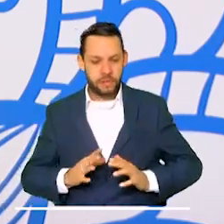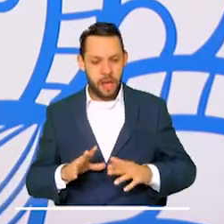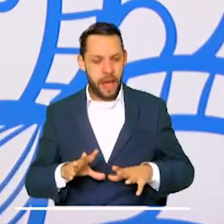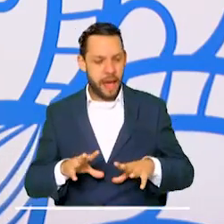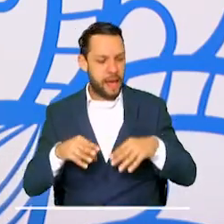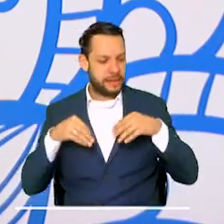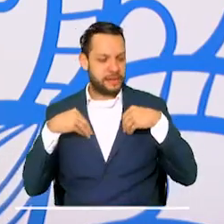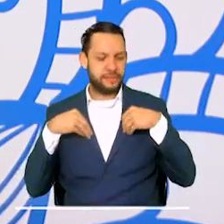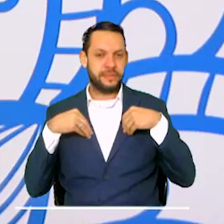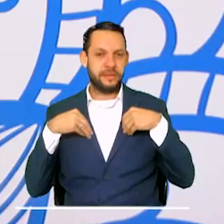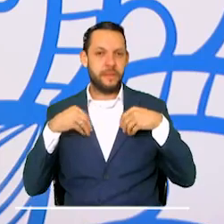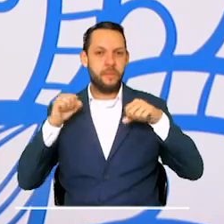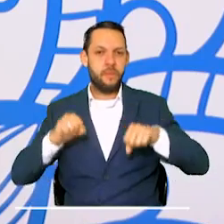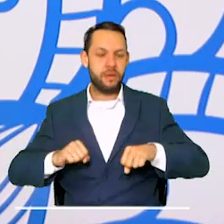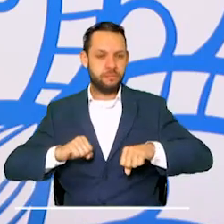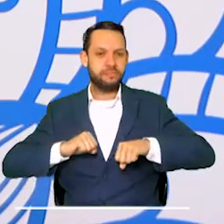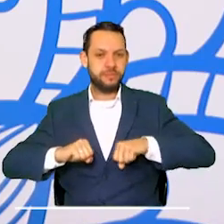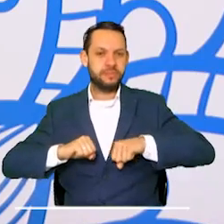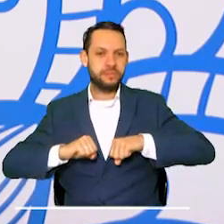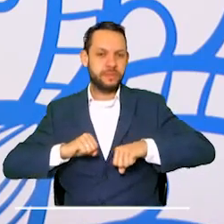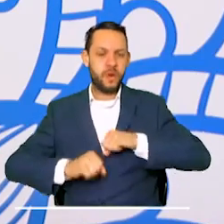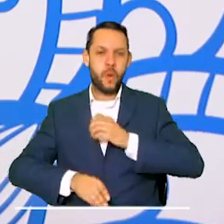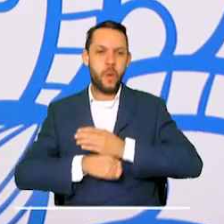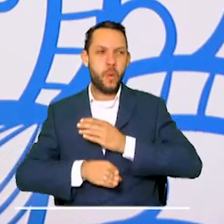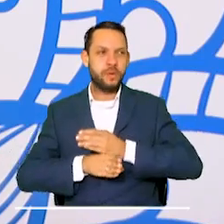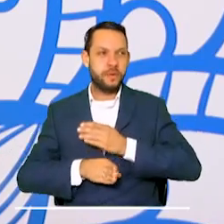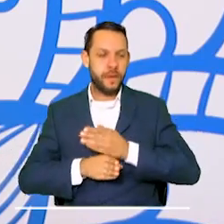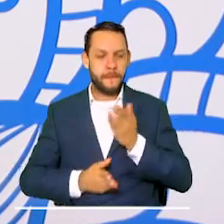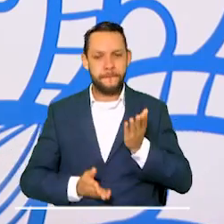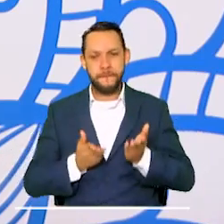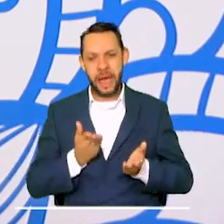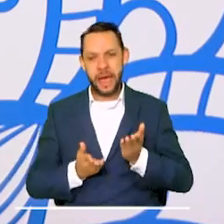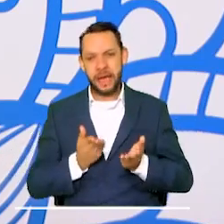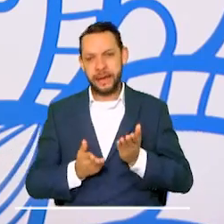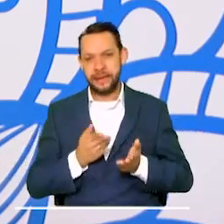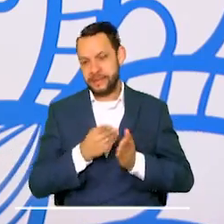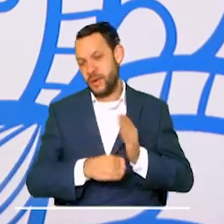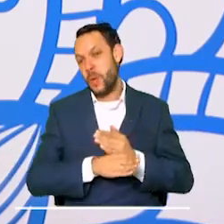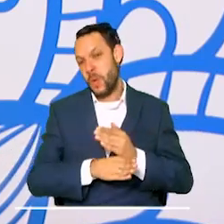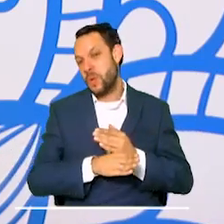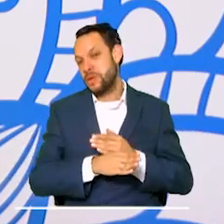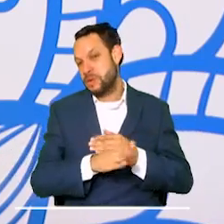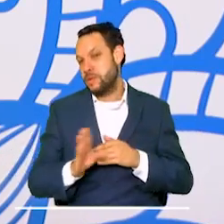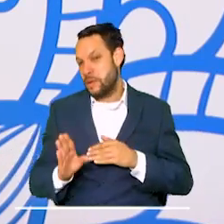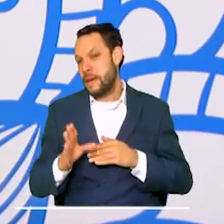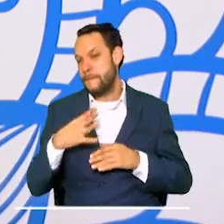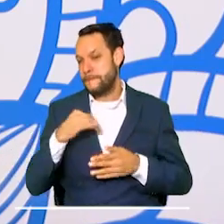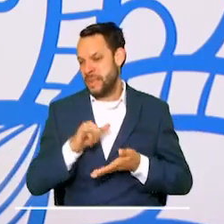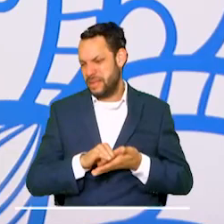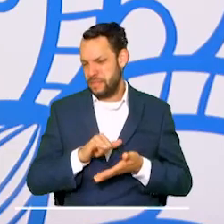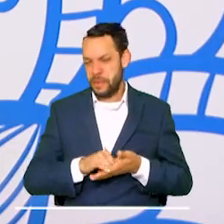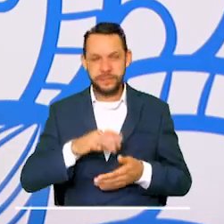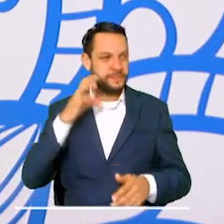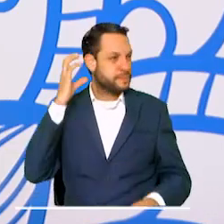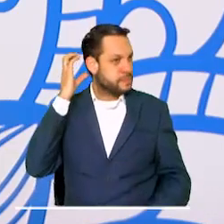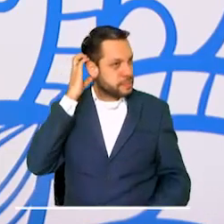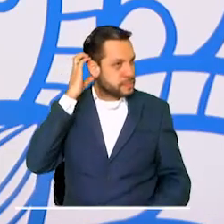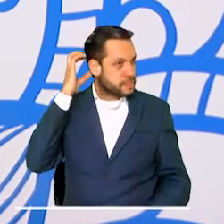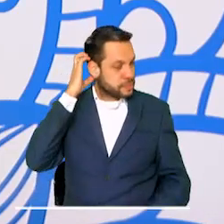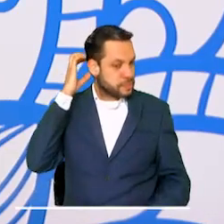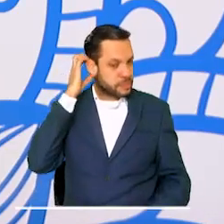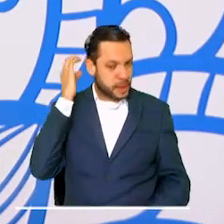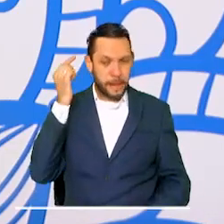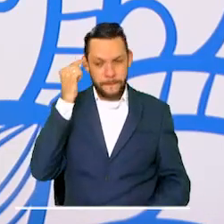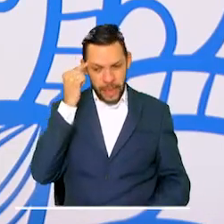potenciar esas capacidades que tiene para compensar por ese órgano que se perdió. Nuestra mente tiene la misma capacidad, pero no es